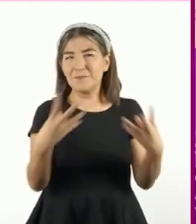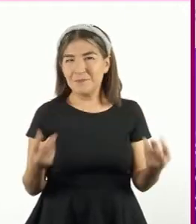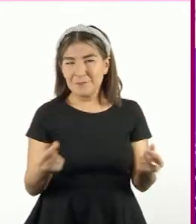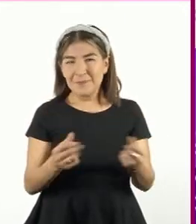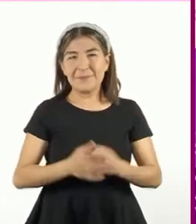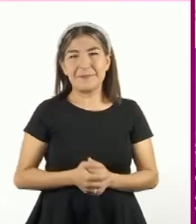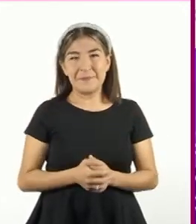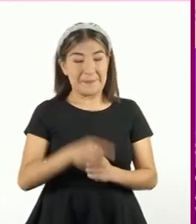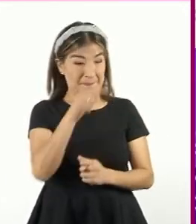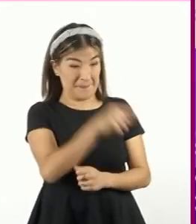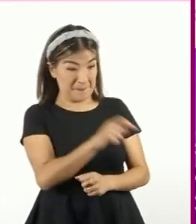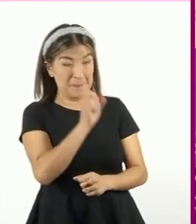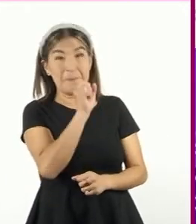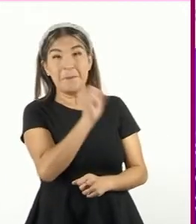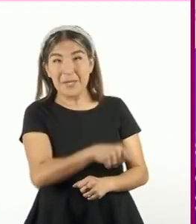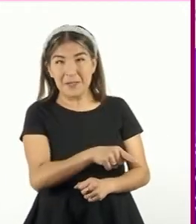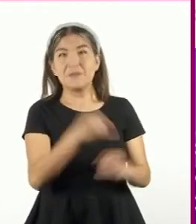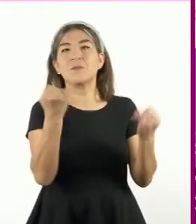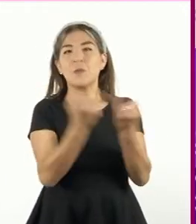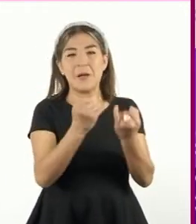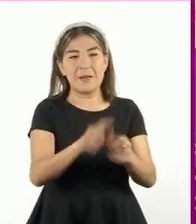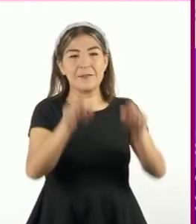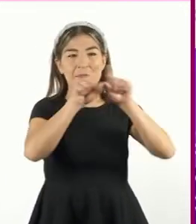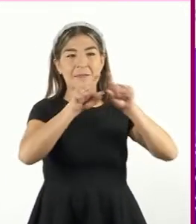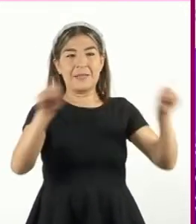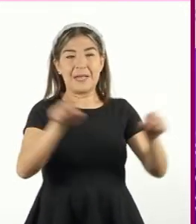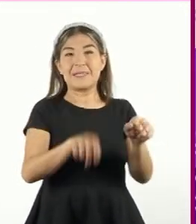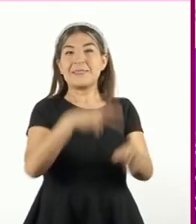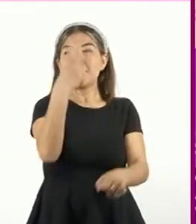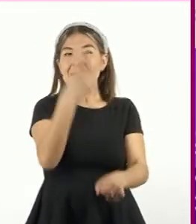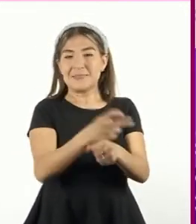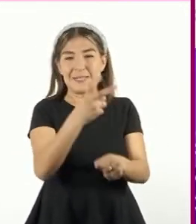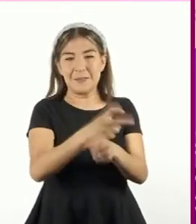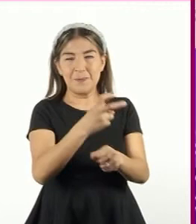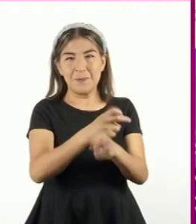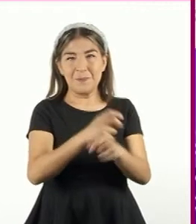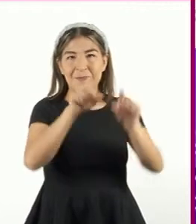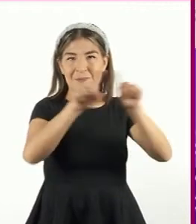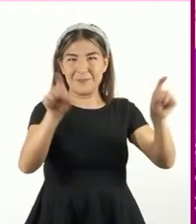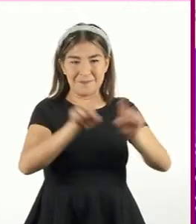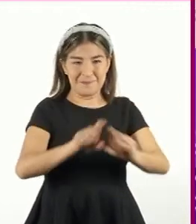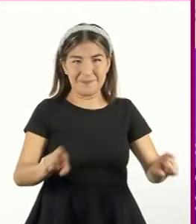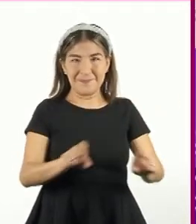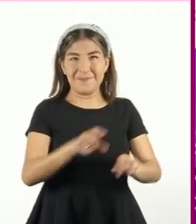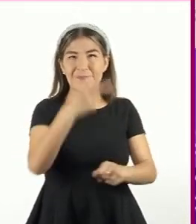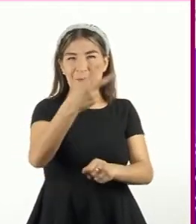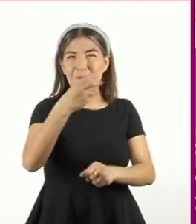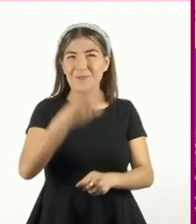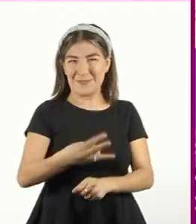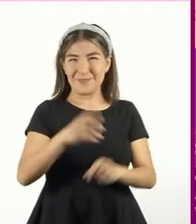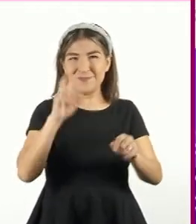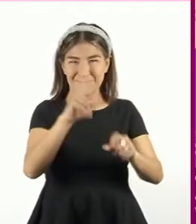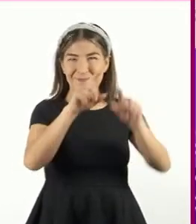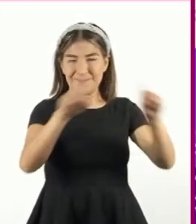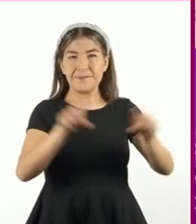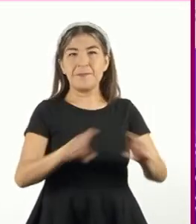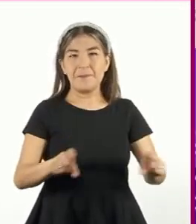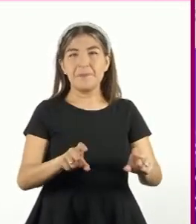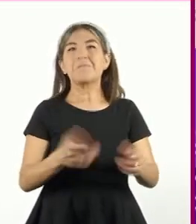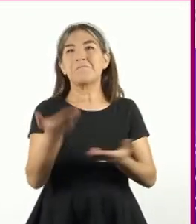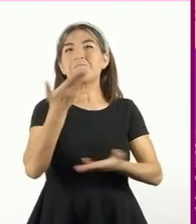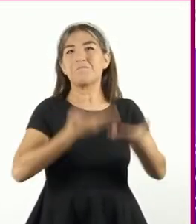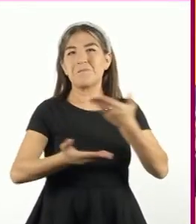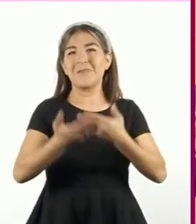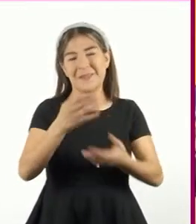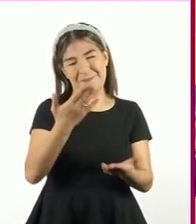misma que encuentran en la segunda y tercera secuencias. logrando una convivencia